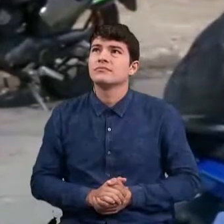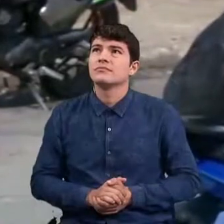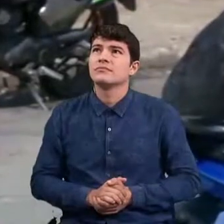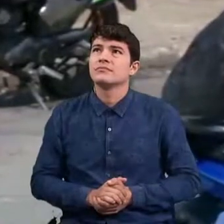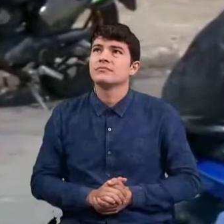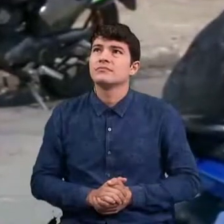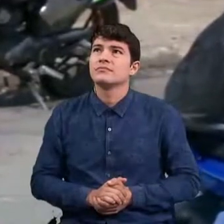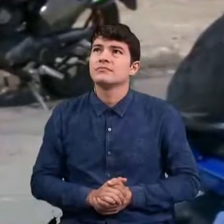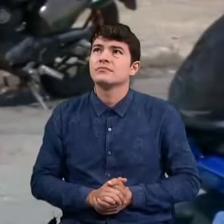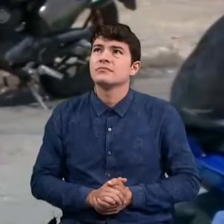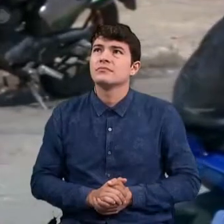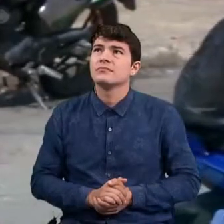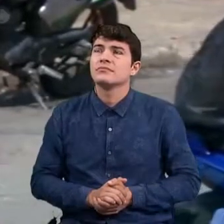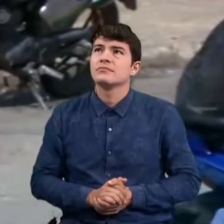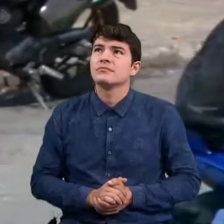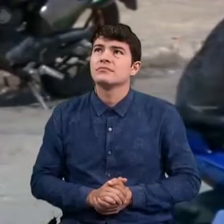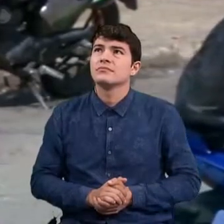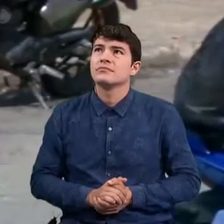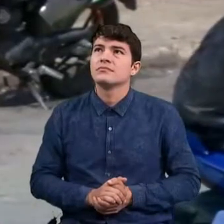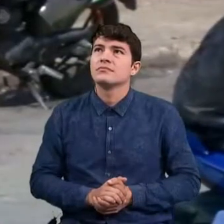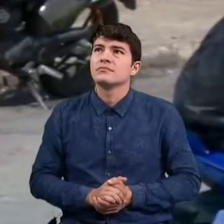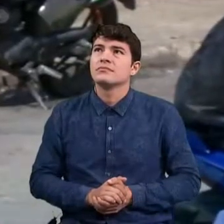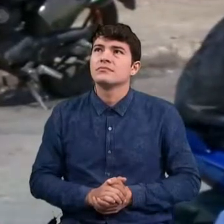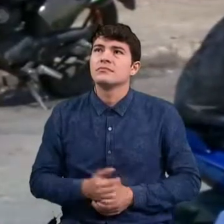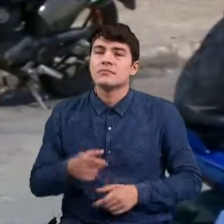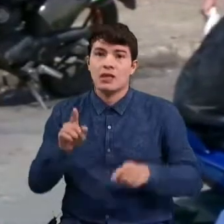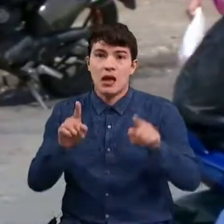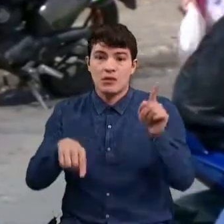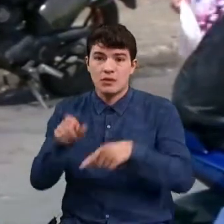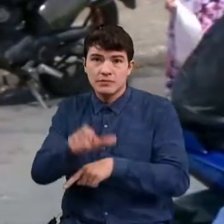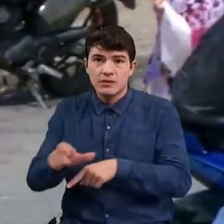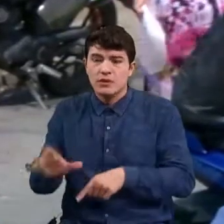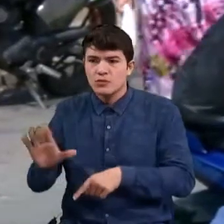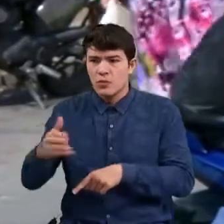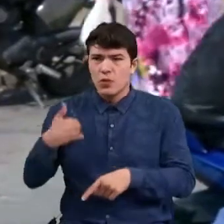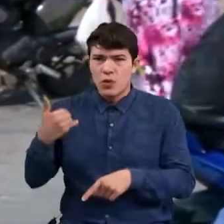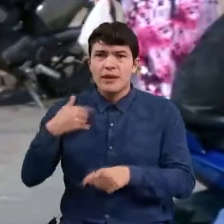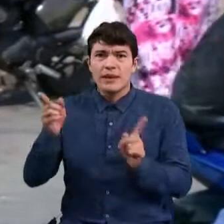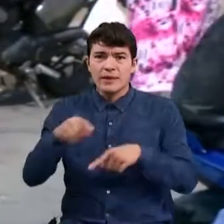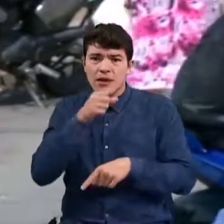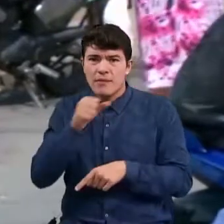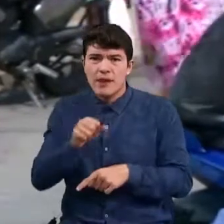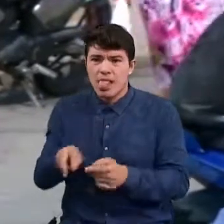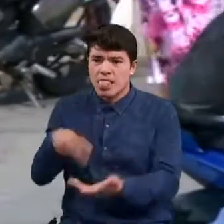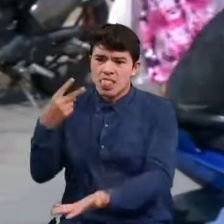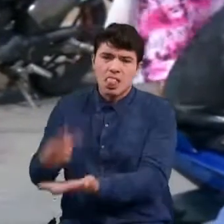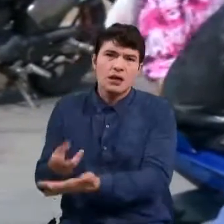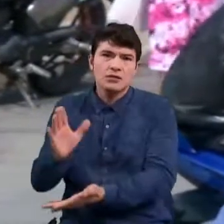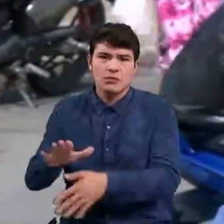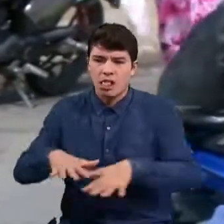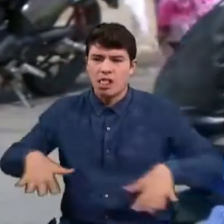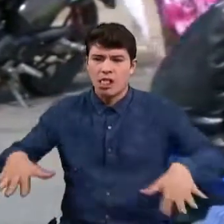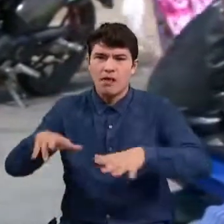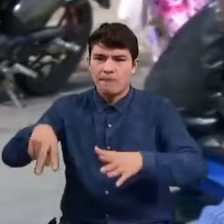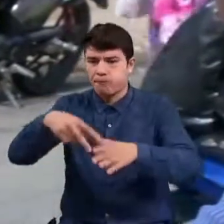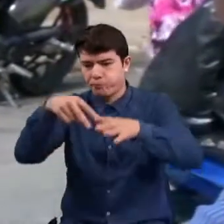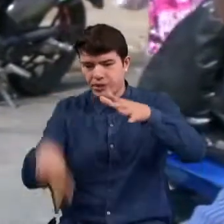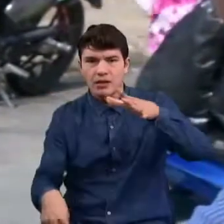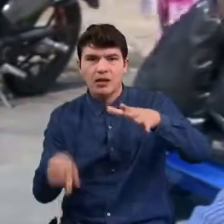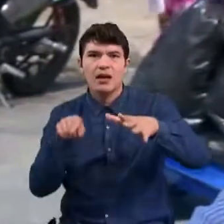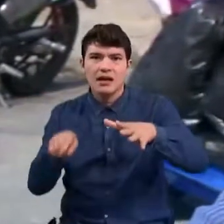el mugre y aimee anne cayó de las personas hay un menor en un señor mayor han caído entre esa es una letrina prácticamente